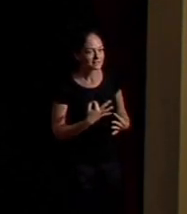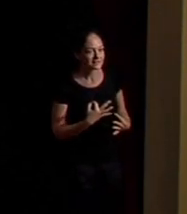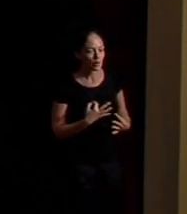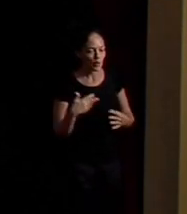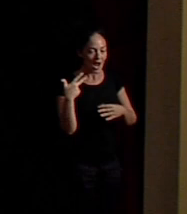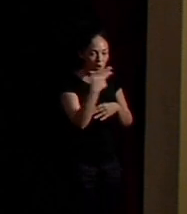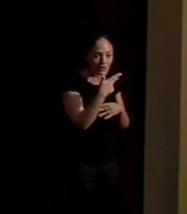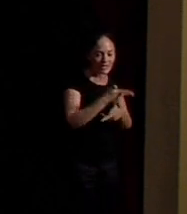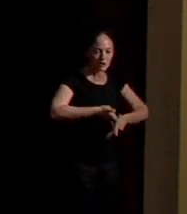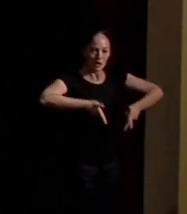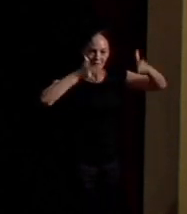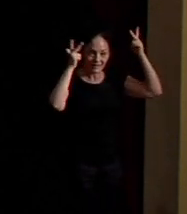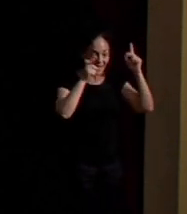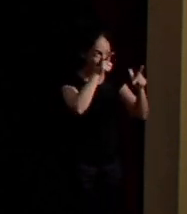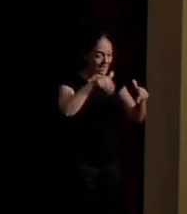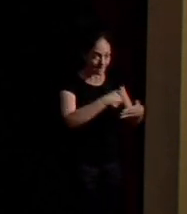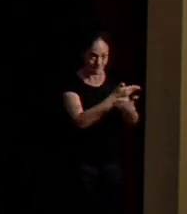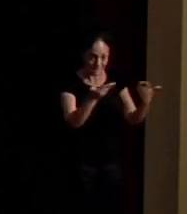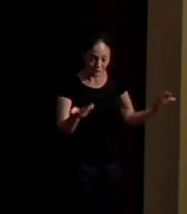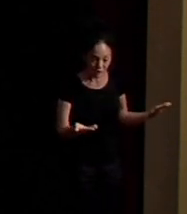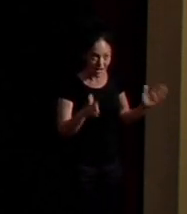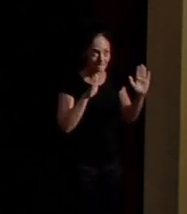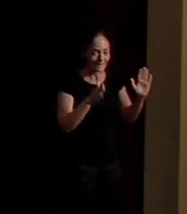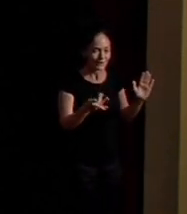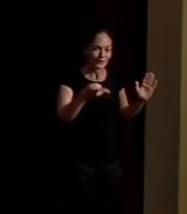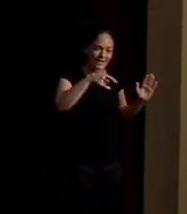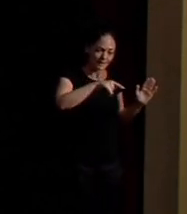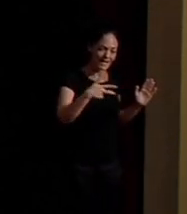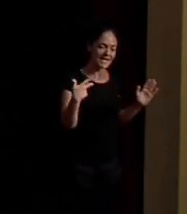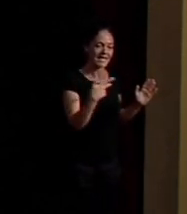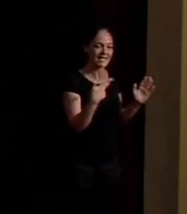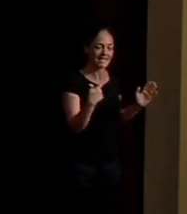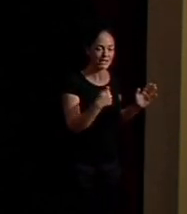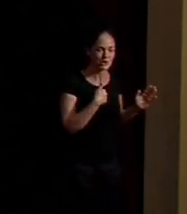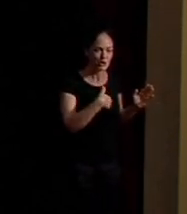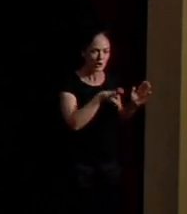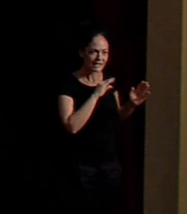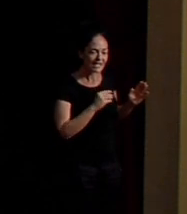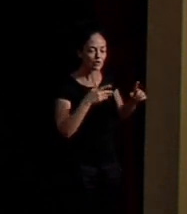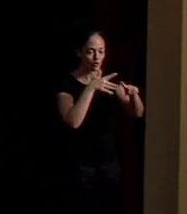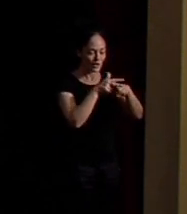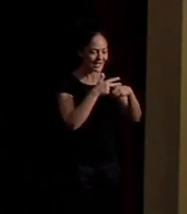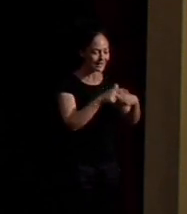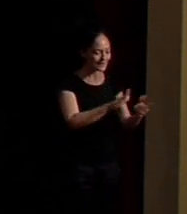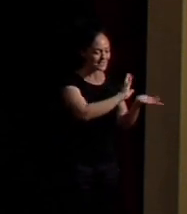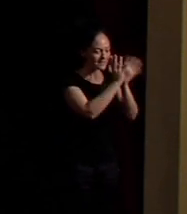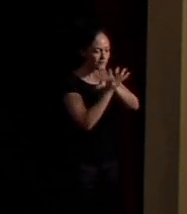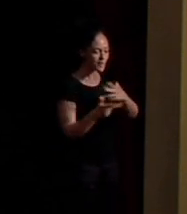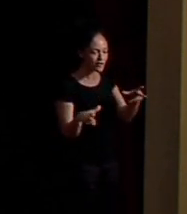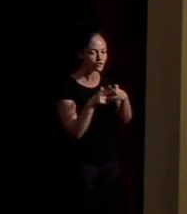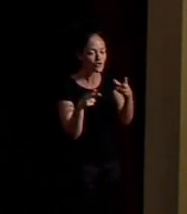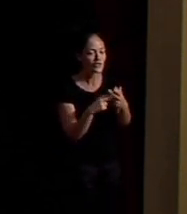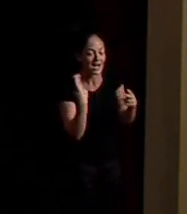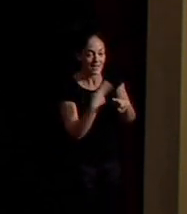los derechos y libertades de la ciudadanía, sino que también el derecho puede entenderse, y así lo concibo yo, como una herramienta de transformación social y política,